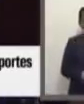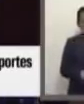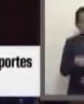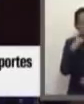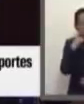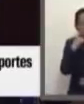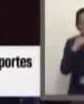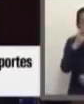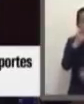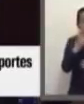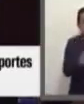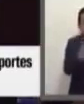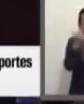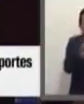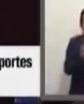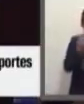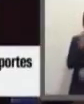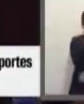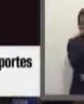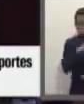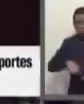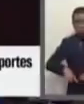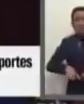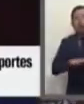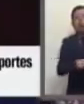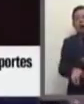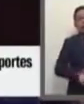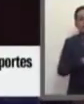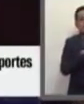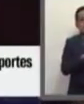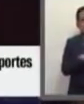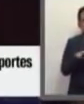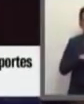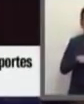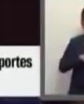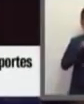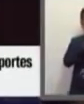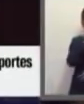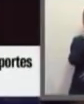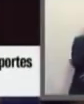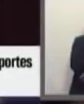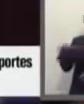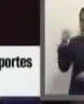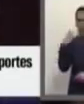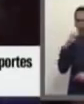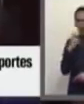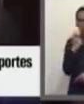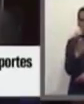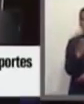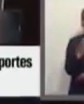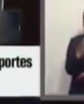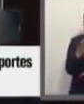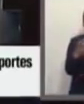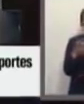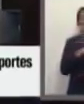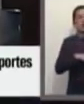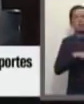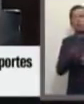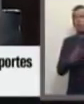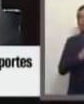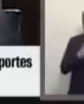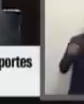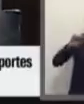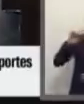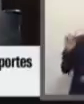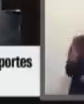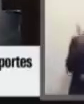proyectos, megaproyectos de este gobierno. El aeropuerto, el Tren México-Querétaro, que es el más moderno del mundo. Es